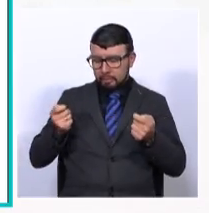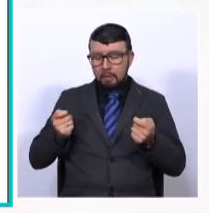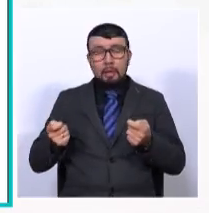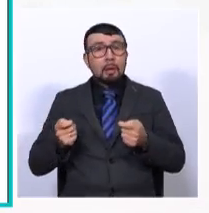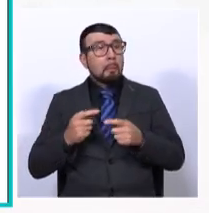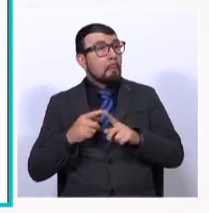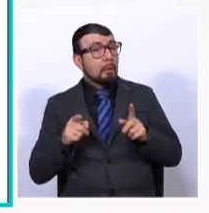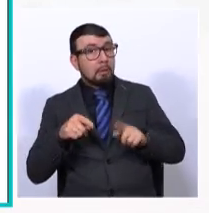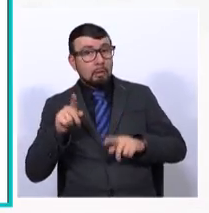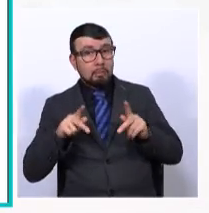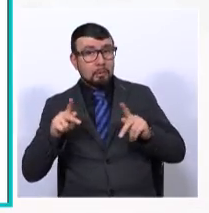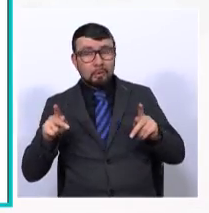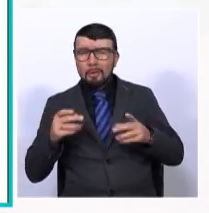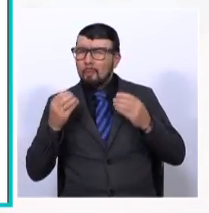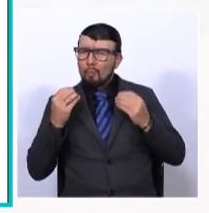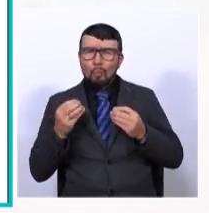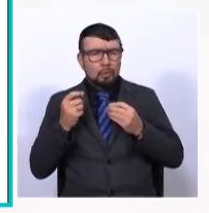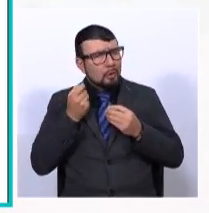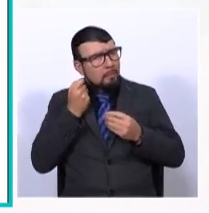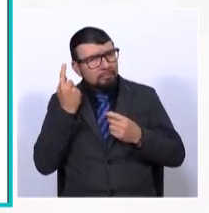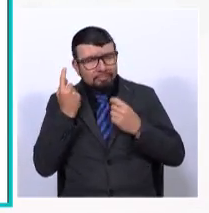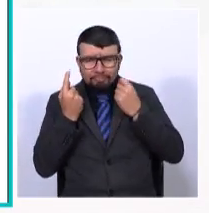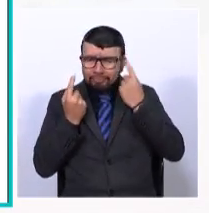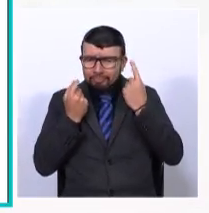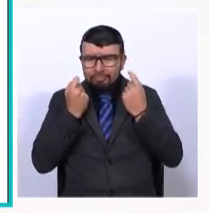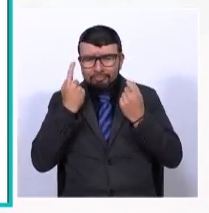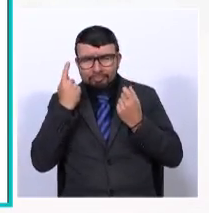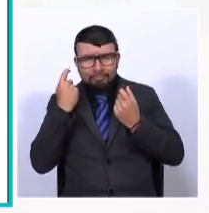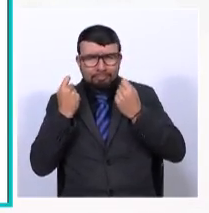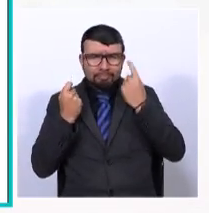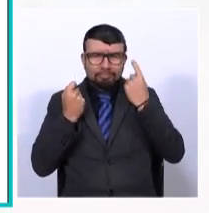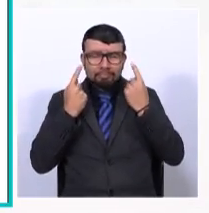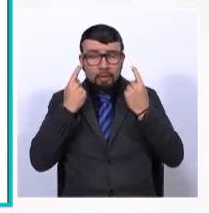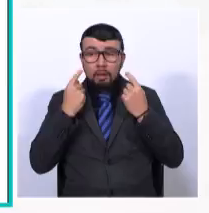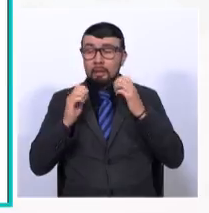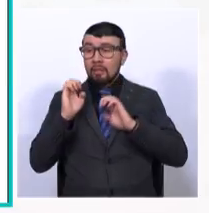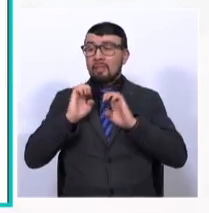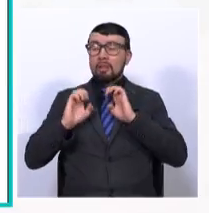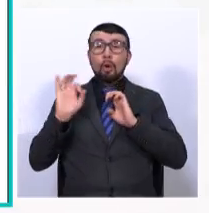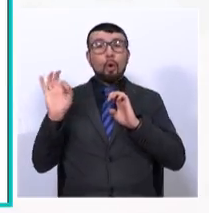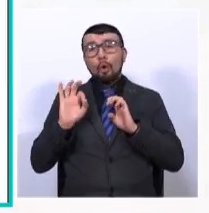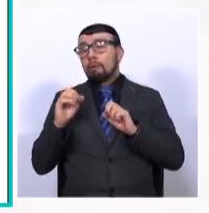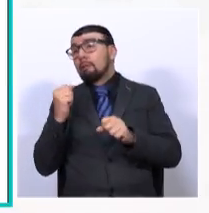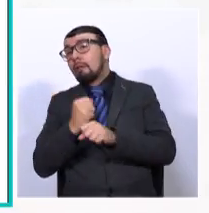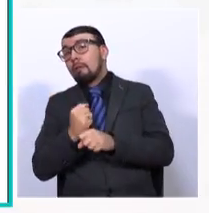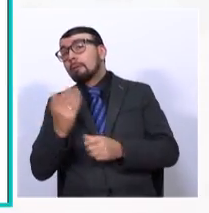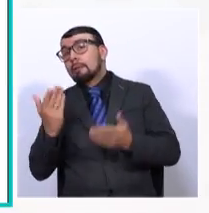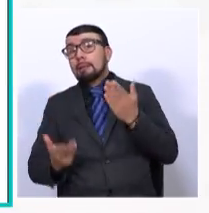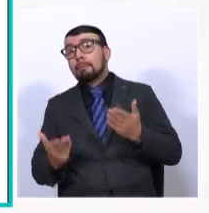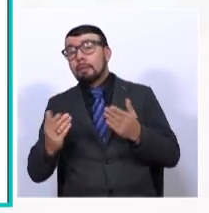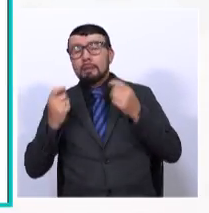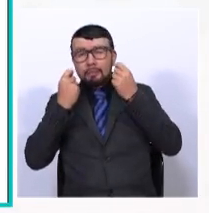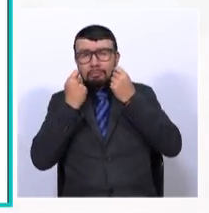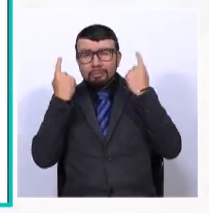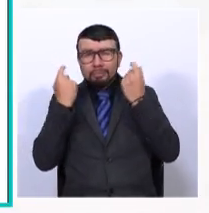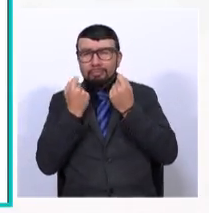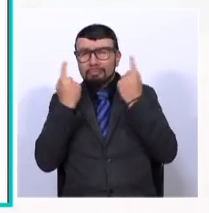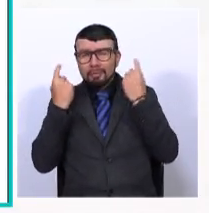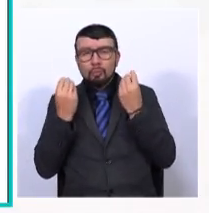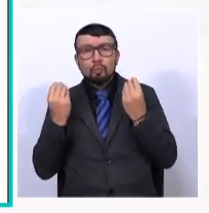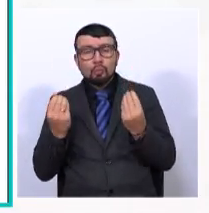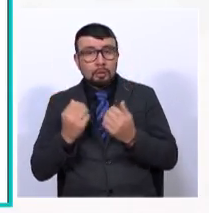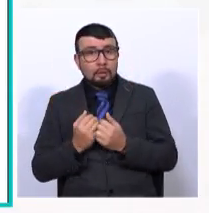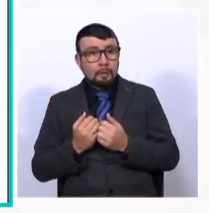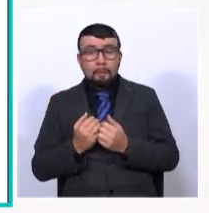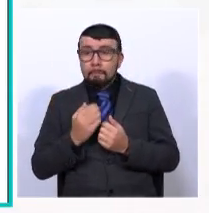que producen mucha cera, muchas veces como mecanismo de defensa o sitios laborales. Este tubito que ustedes ven acá es por donde